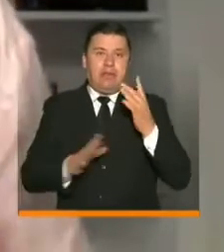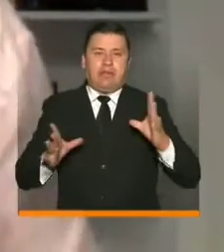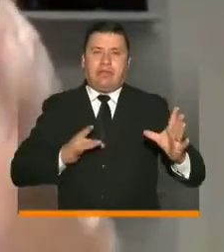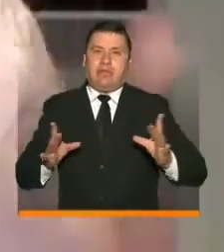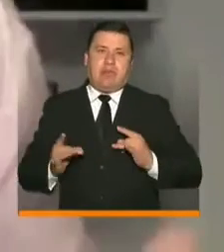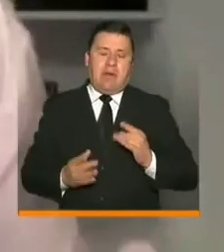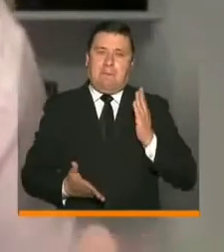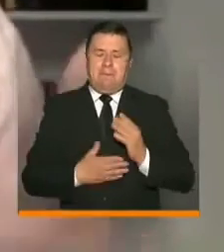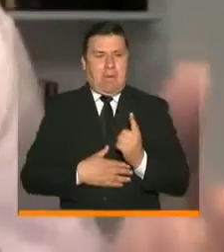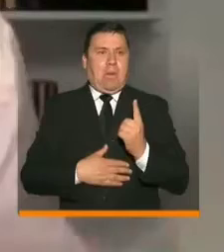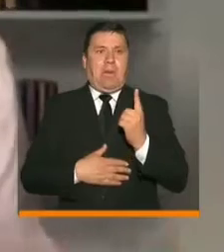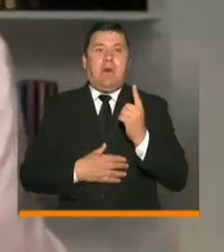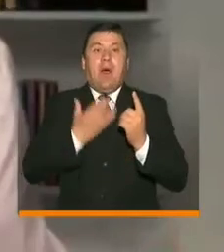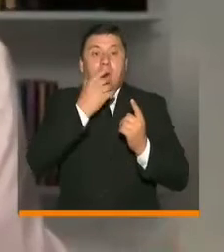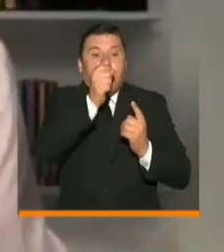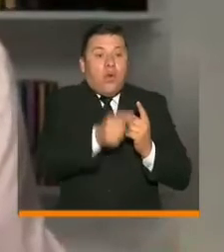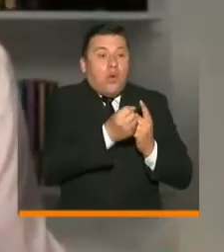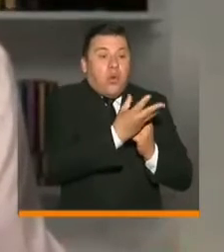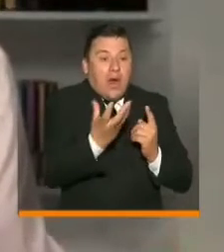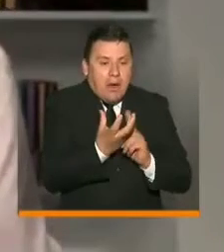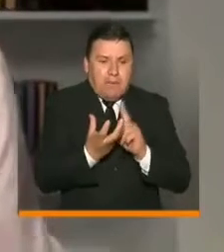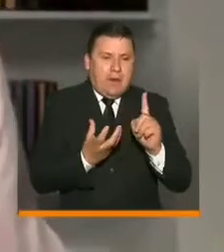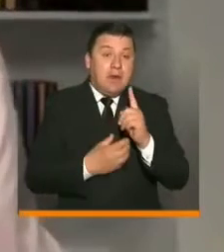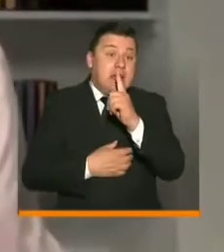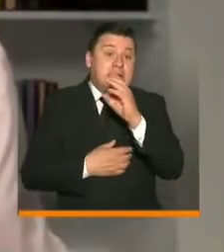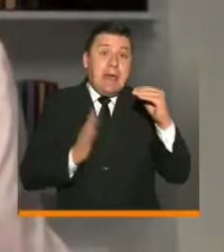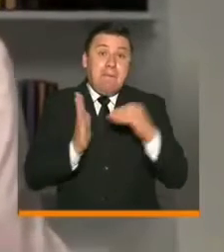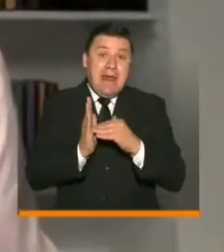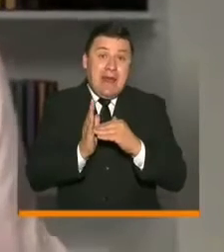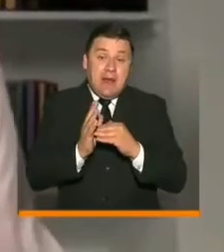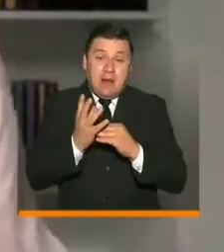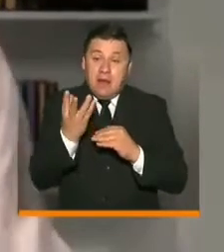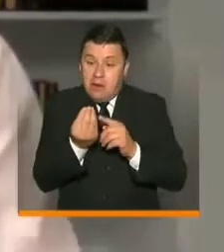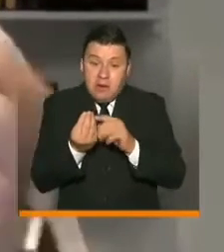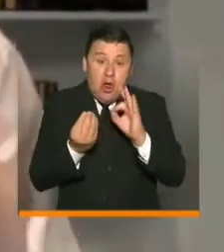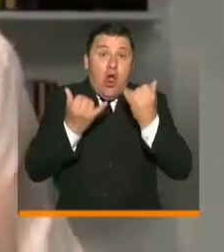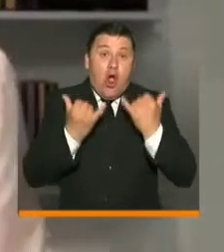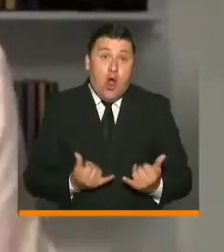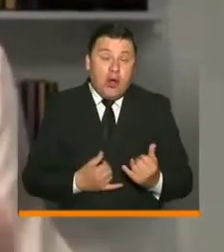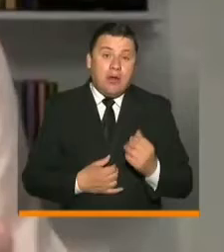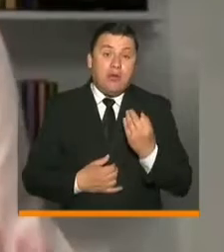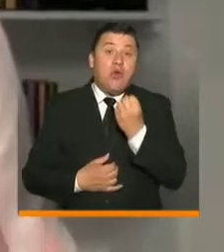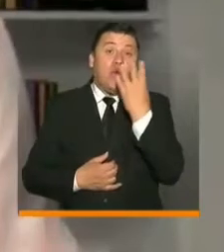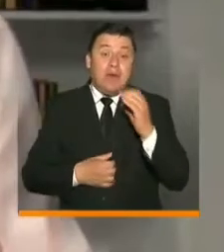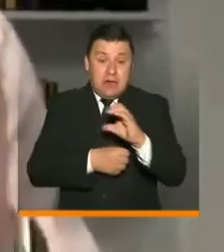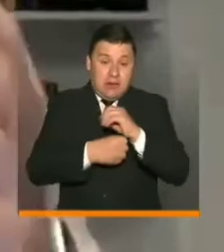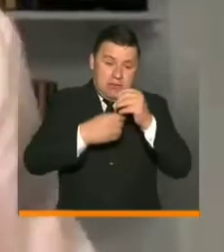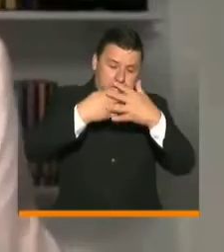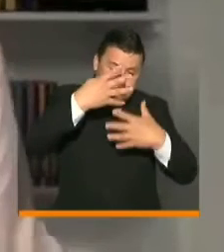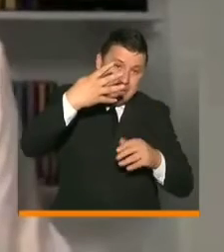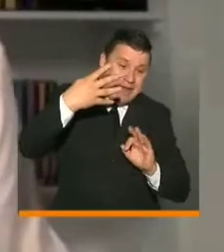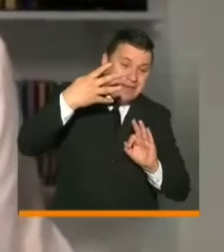en términos de contagio por habitante, pues digo de las ciudades de más de 100.000 habitantes. Hoy somos la ciudad número 34, entonces yo sí